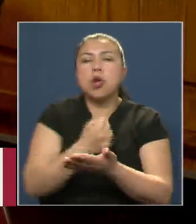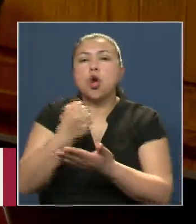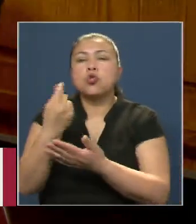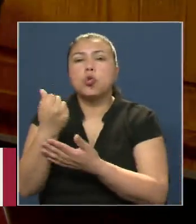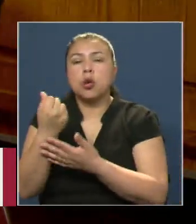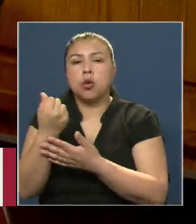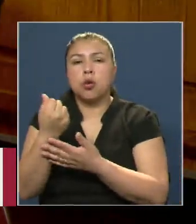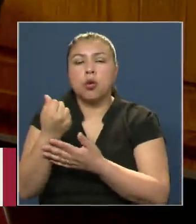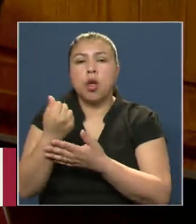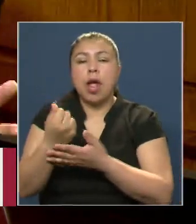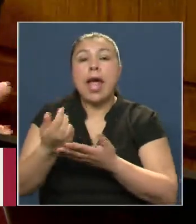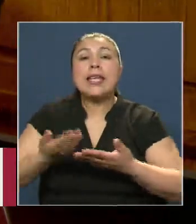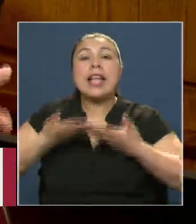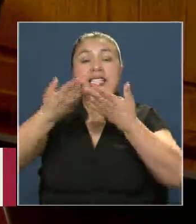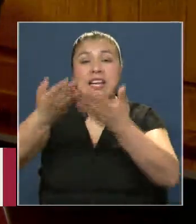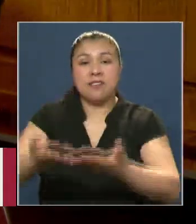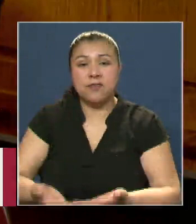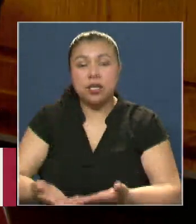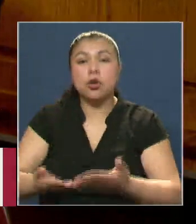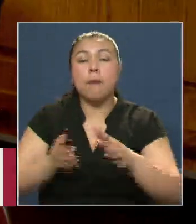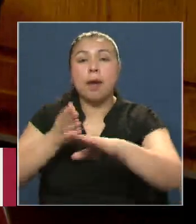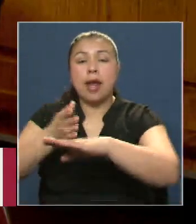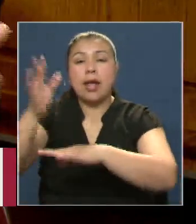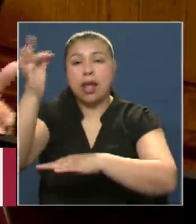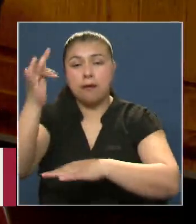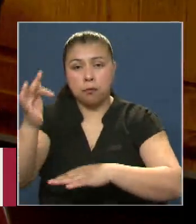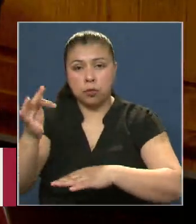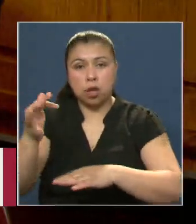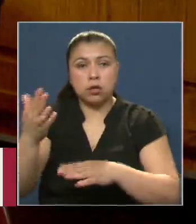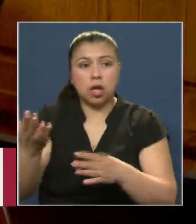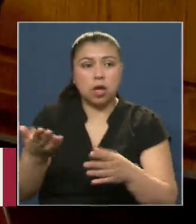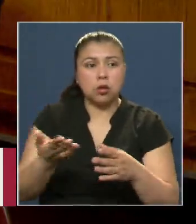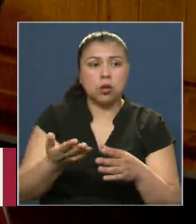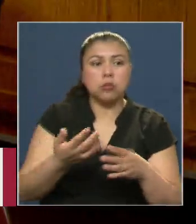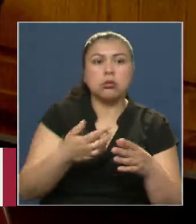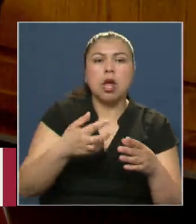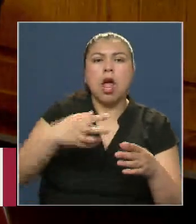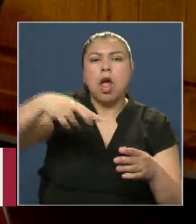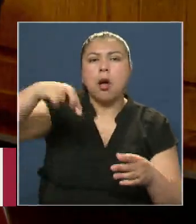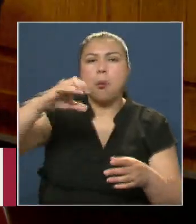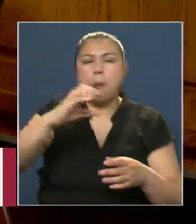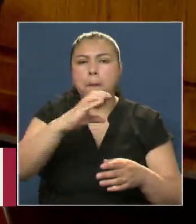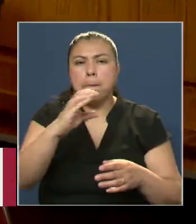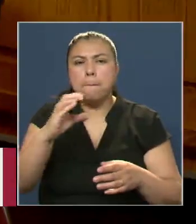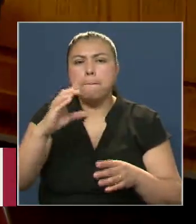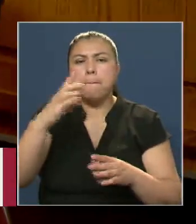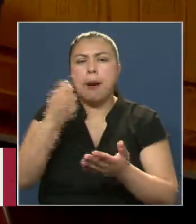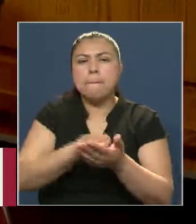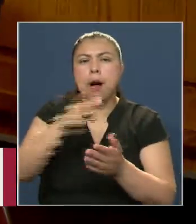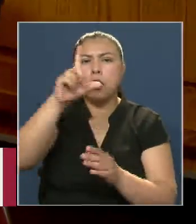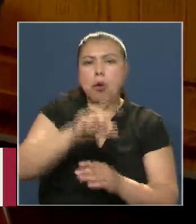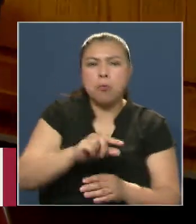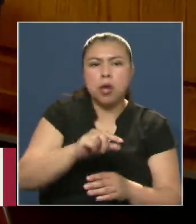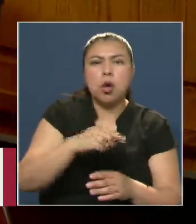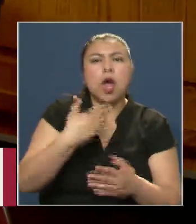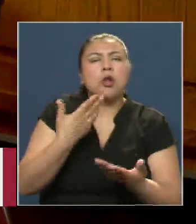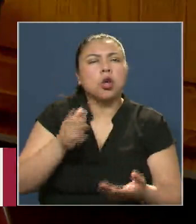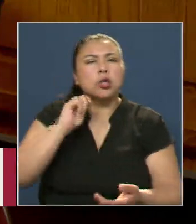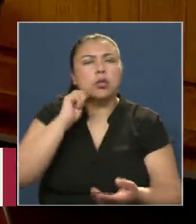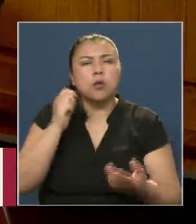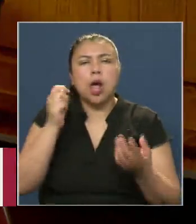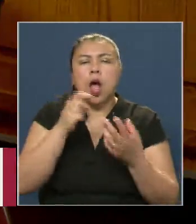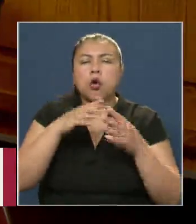una prestación. Y un PAT, por ejemplo, paga menos hoy día. Entonces yo creo que se necesita relocalizar